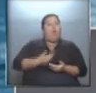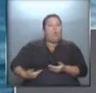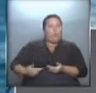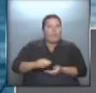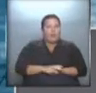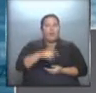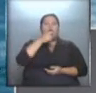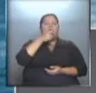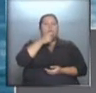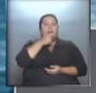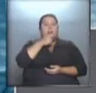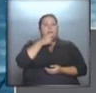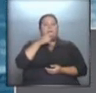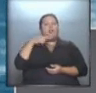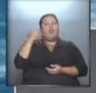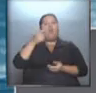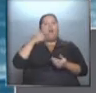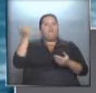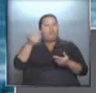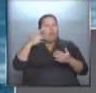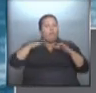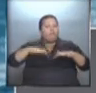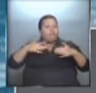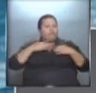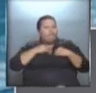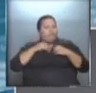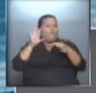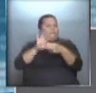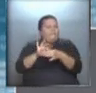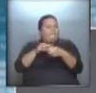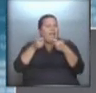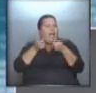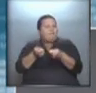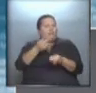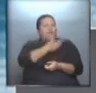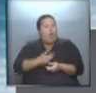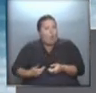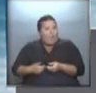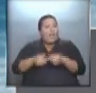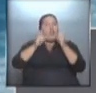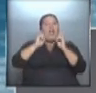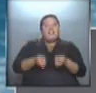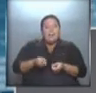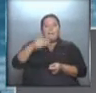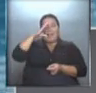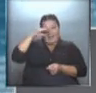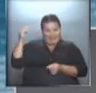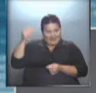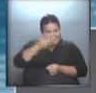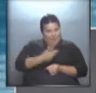Por ejemplo, los indicadores de popularidad, imagen, adhesión y acompañamiento al gobierno nacional, e inclusive de imagen de la